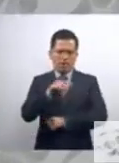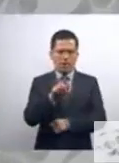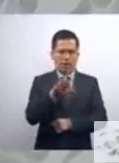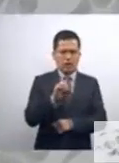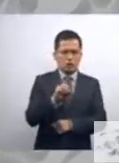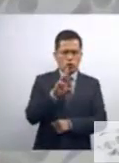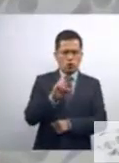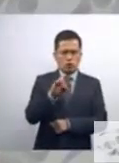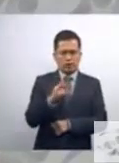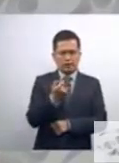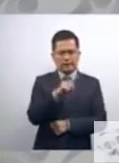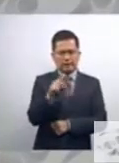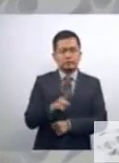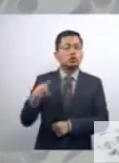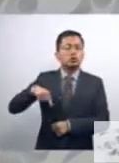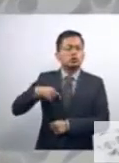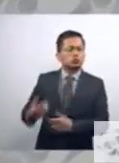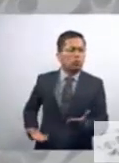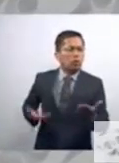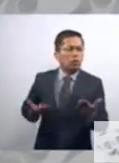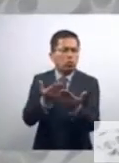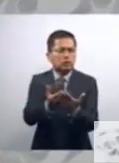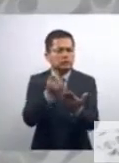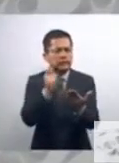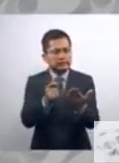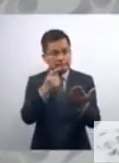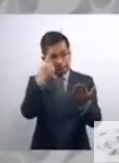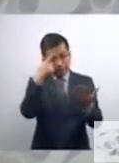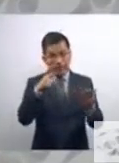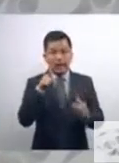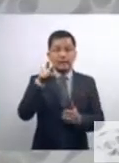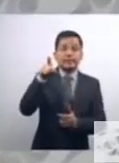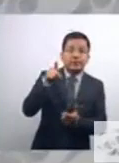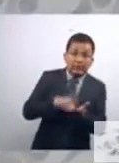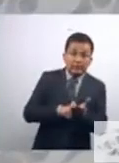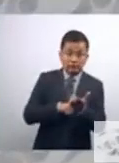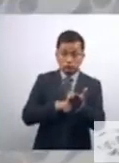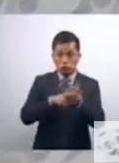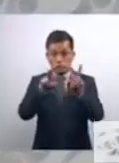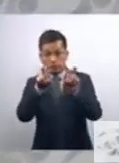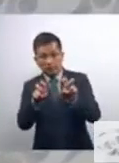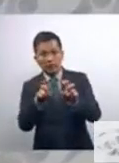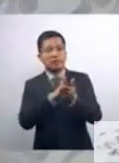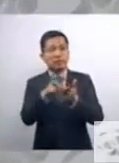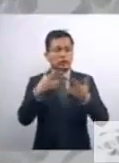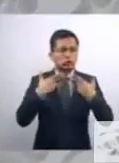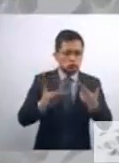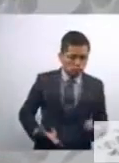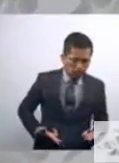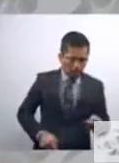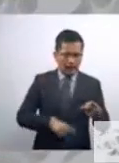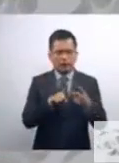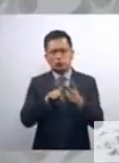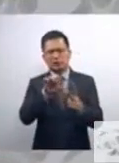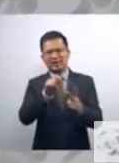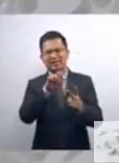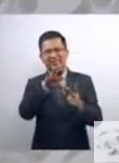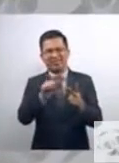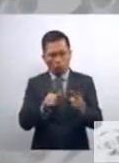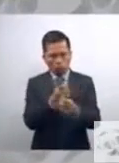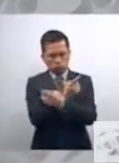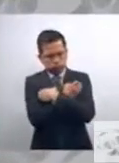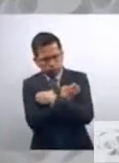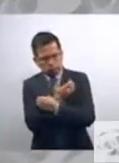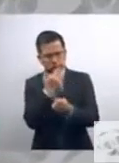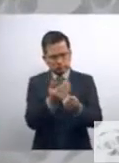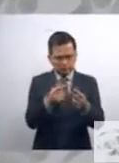plantear las bases para discutir el vínculo ético y de respeto a derechos humanos en la Ley de Ciencia y Tecnología. Con